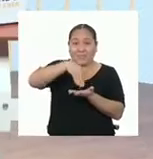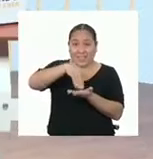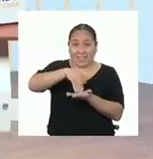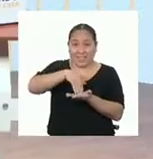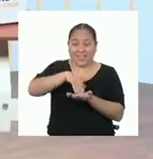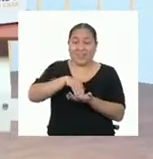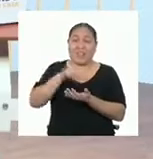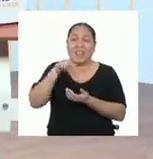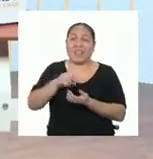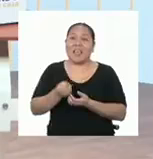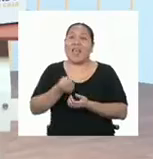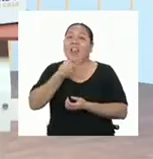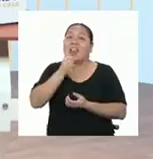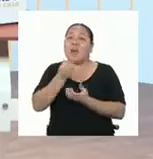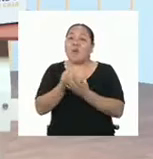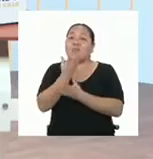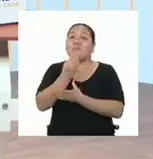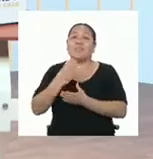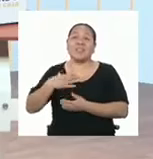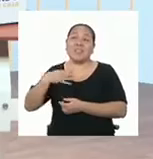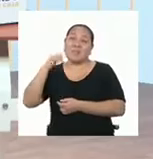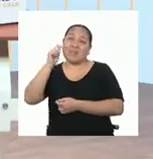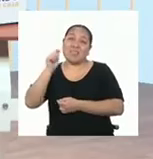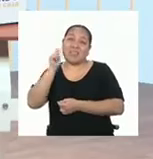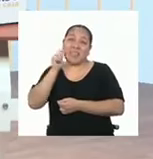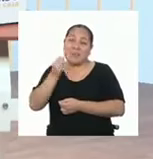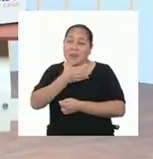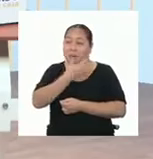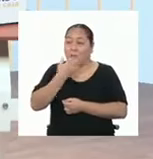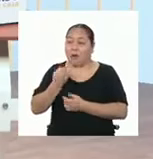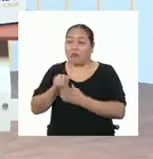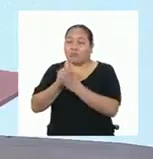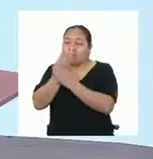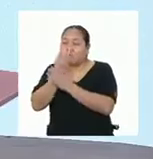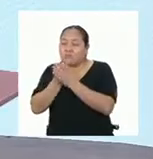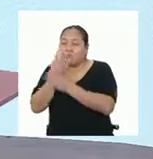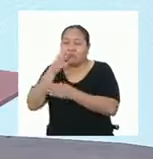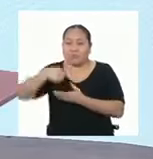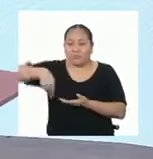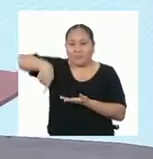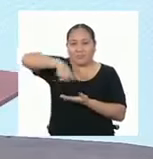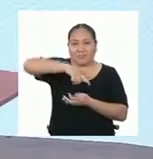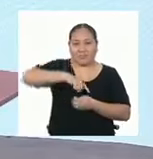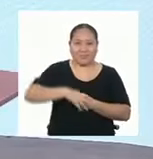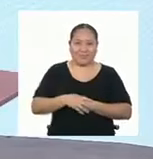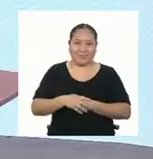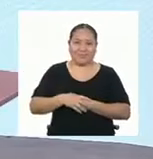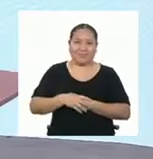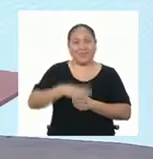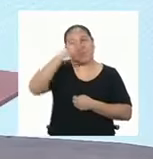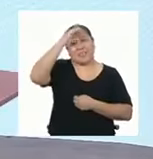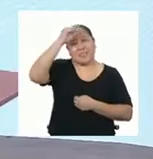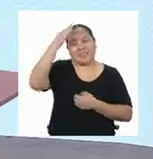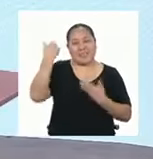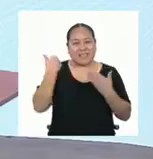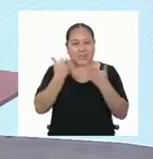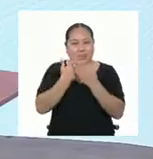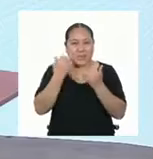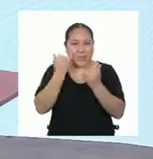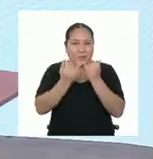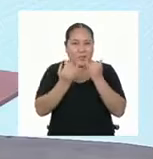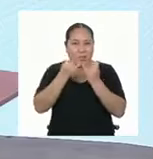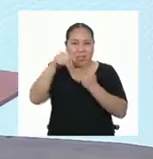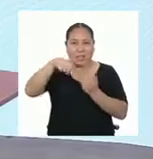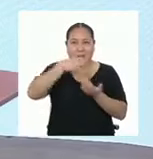le permitirá regar de mejor manera las begonias que quiere sembrar en su bioguerto Bueno chicas y chicos, ya estamos llegando a la parte